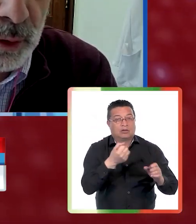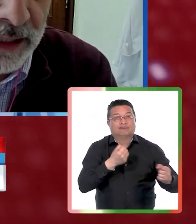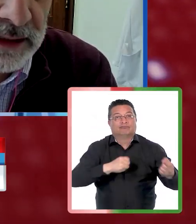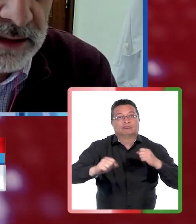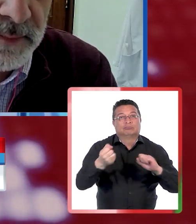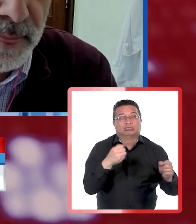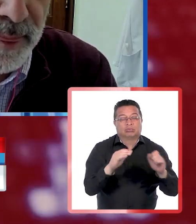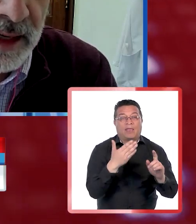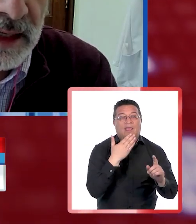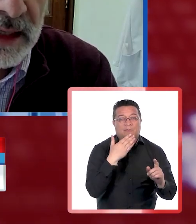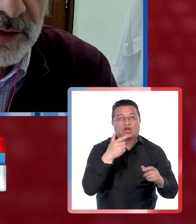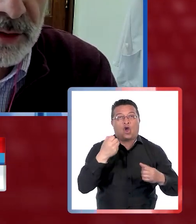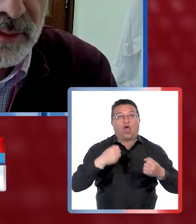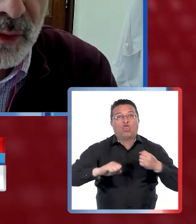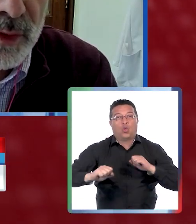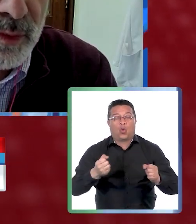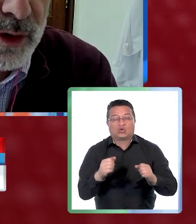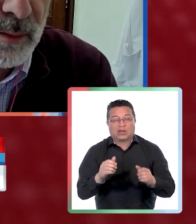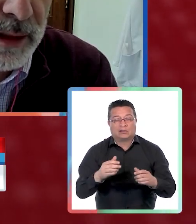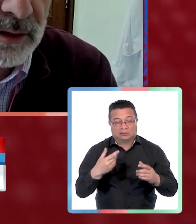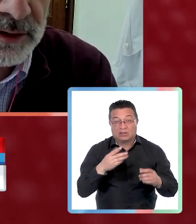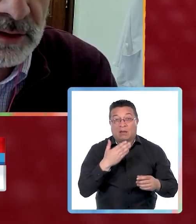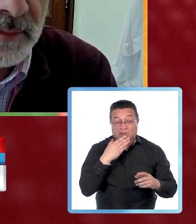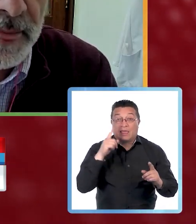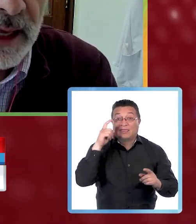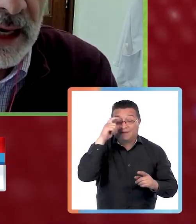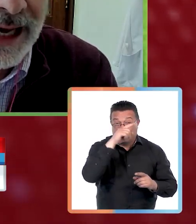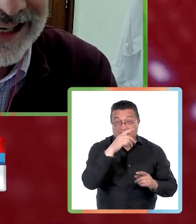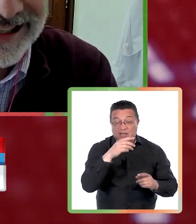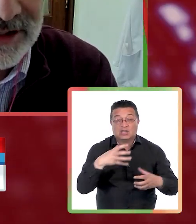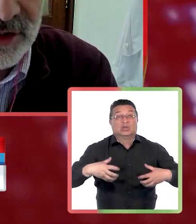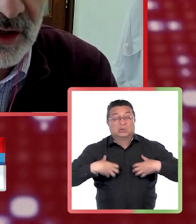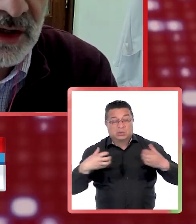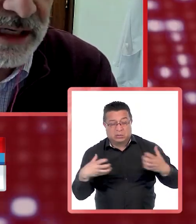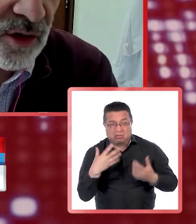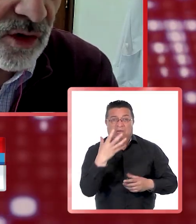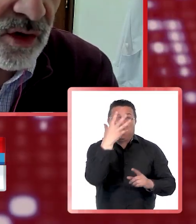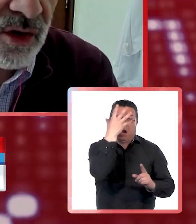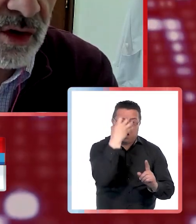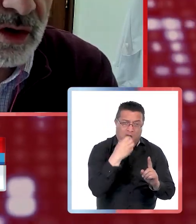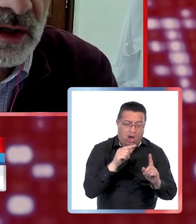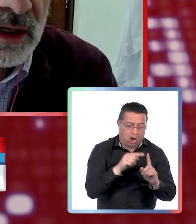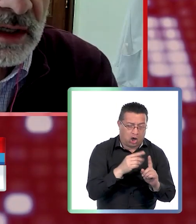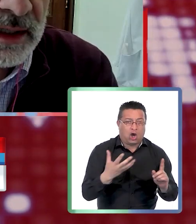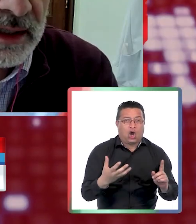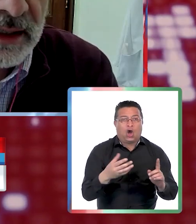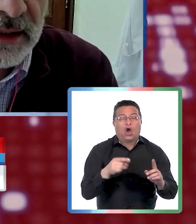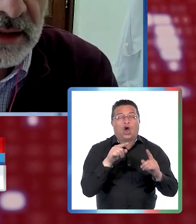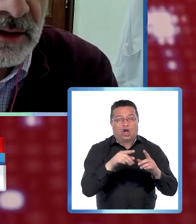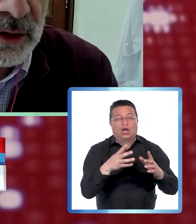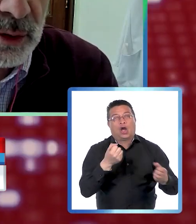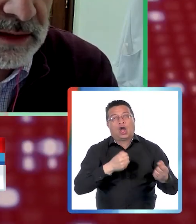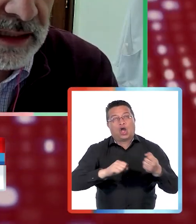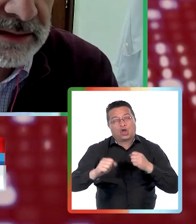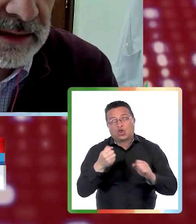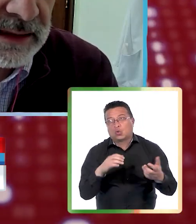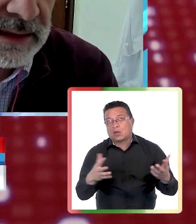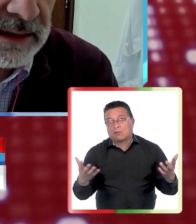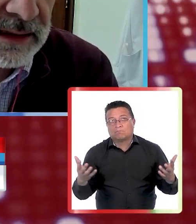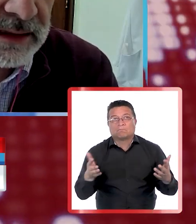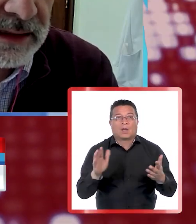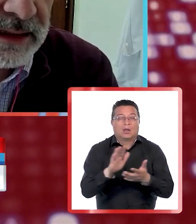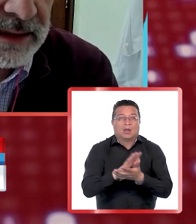trastornos conductuales, que son muy, muy complejos, ¿no? Agitación, enojo,